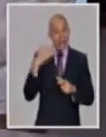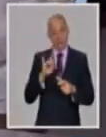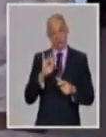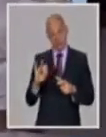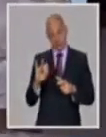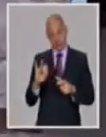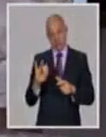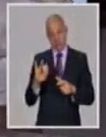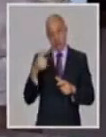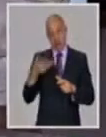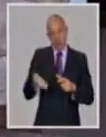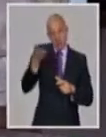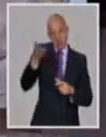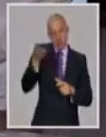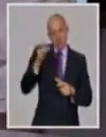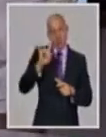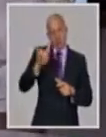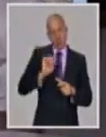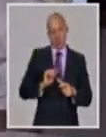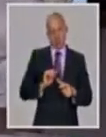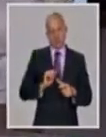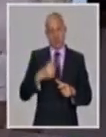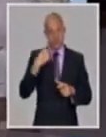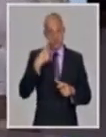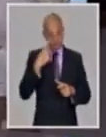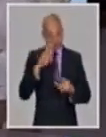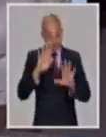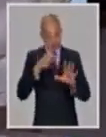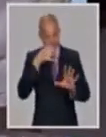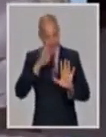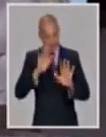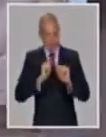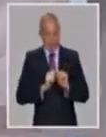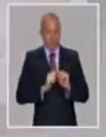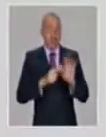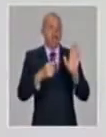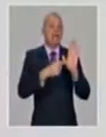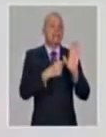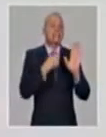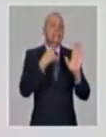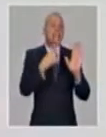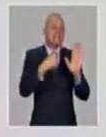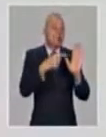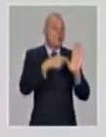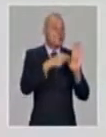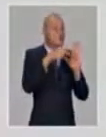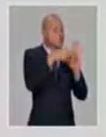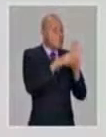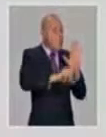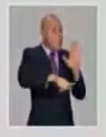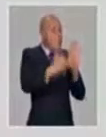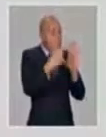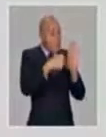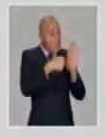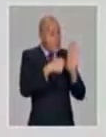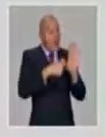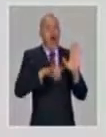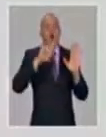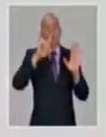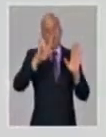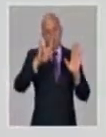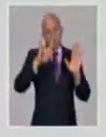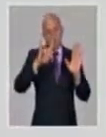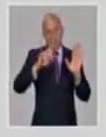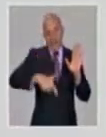a 7.50 si no cumple esa contratación, ese plan, que un contrato respalda un plan. Es importante estimular esto,